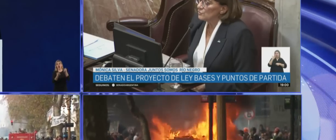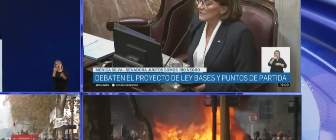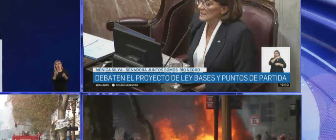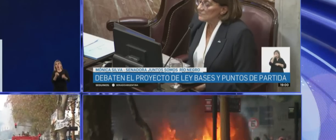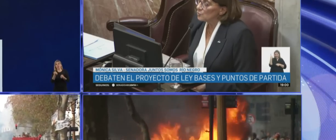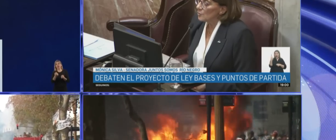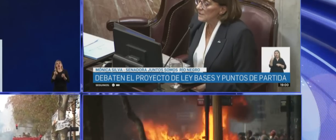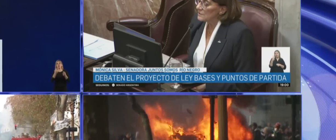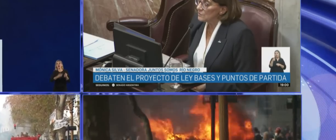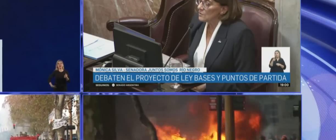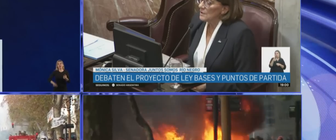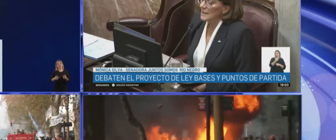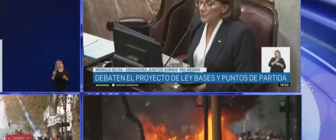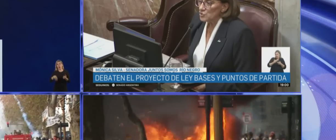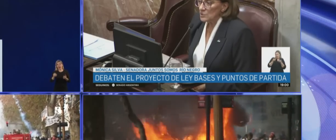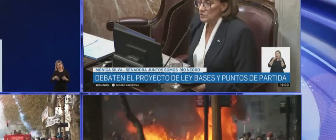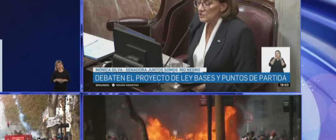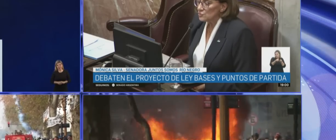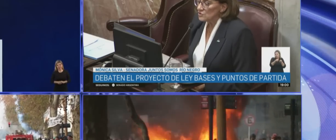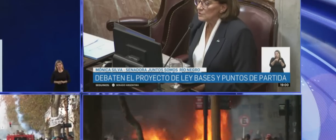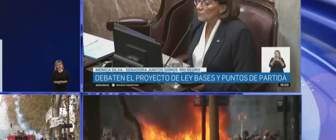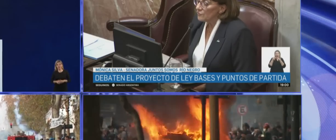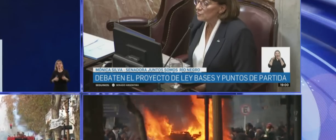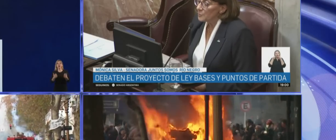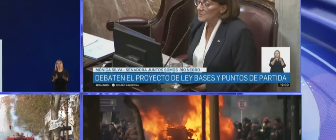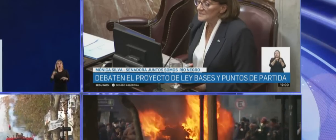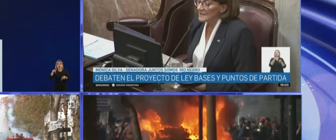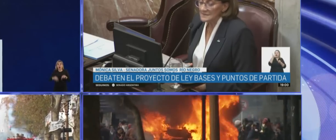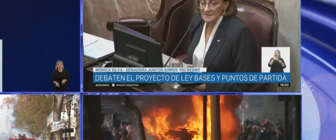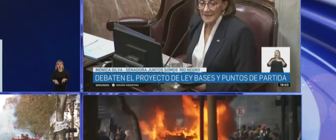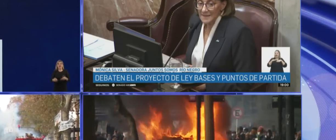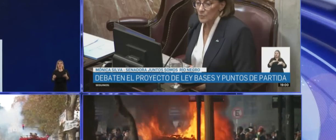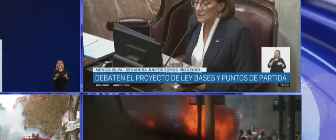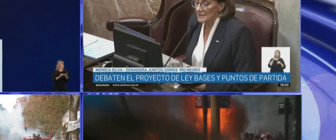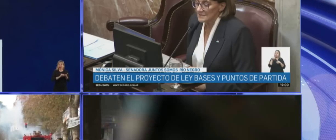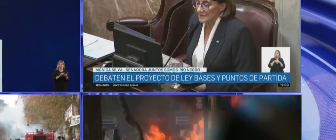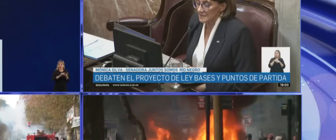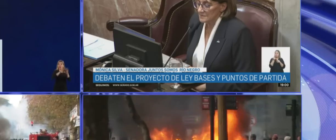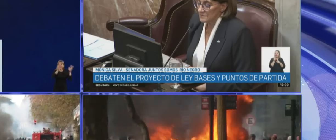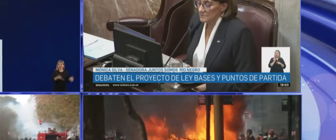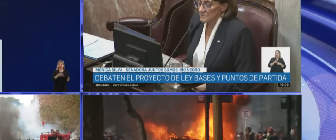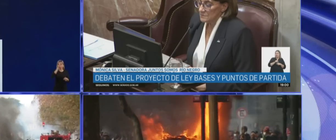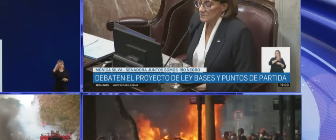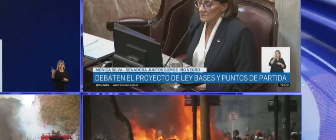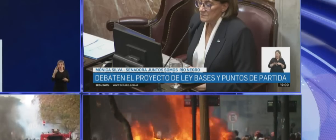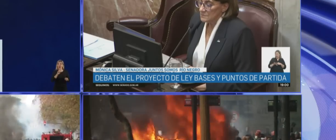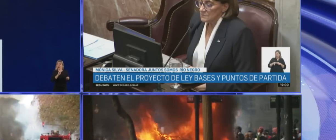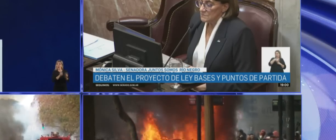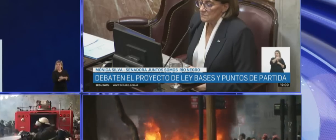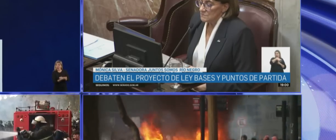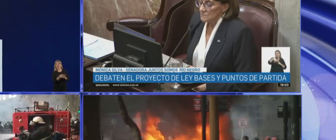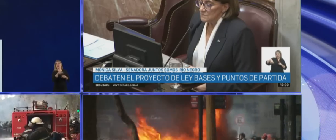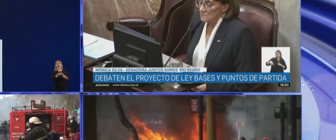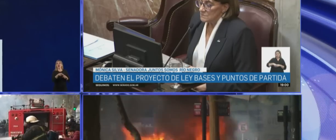puede tomar un presidente. Y hoy, mientras se discute en el Senado de la Nación el proyecto de reforma económica,